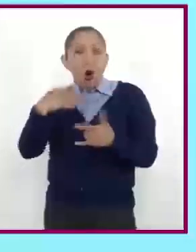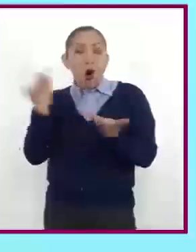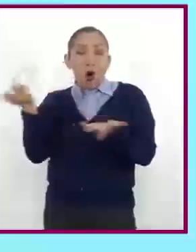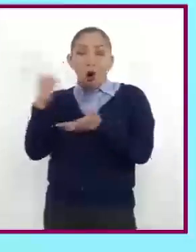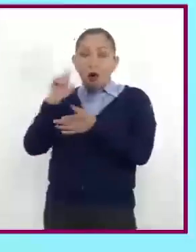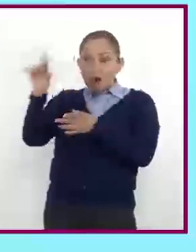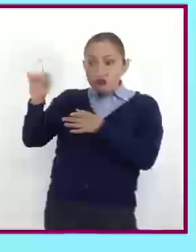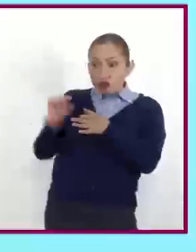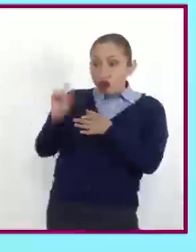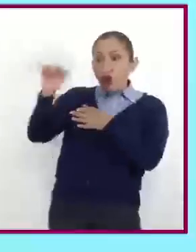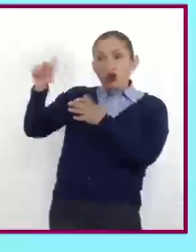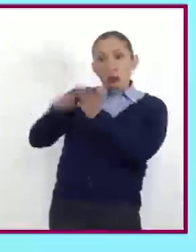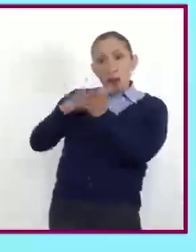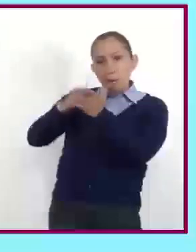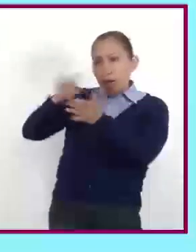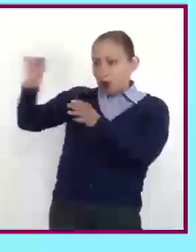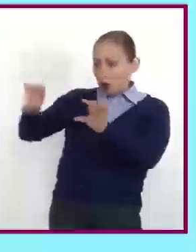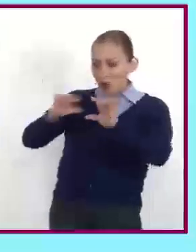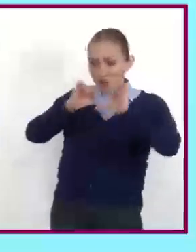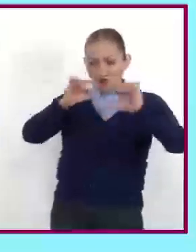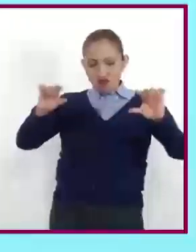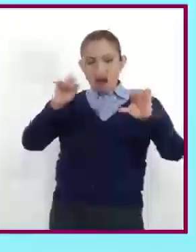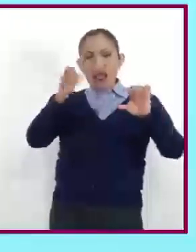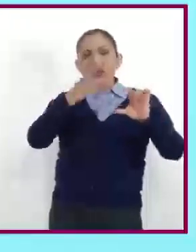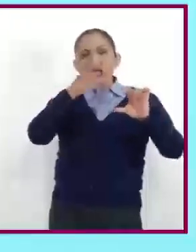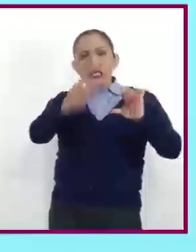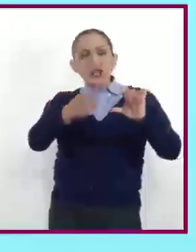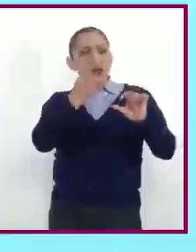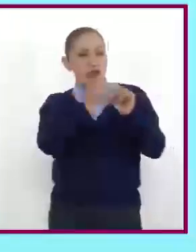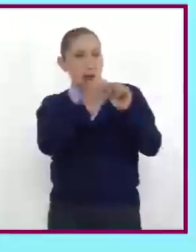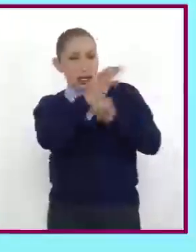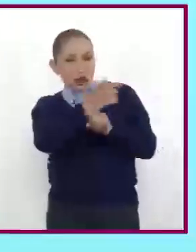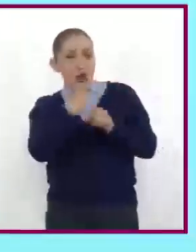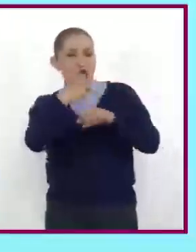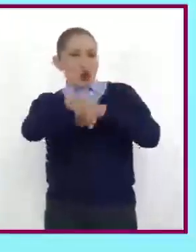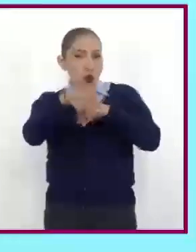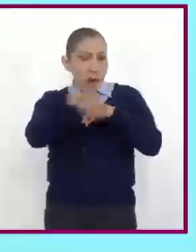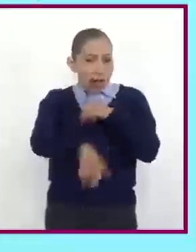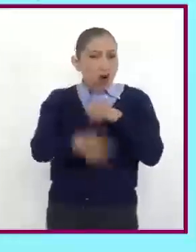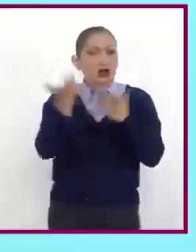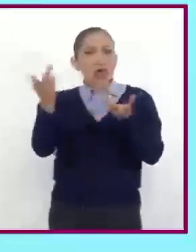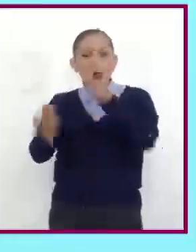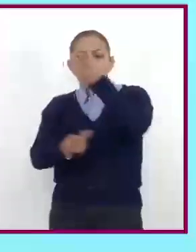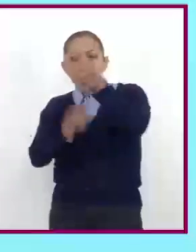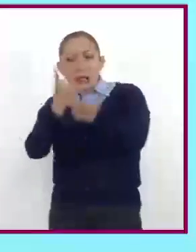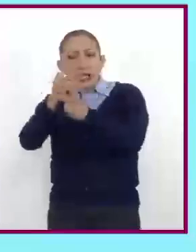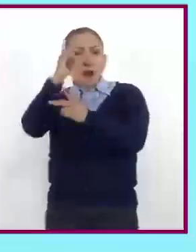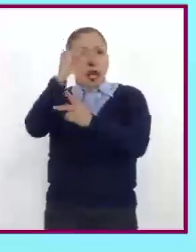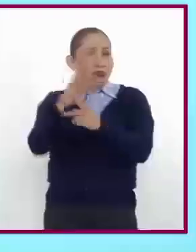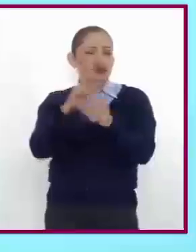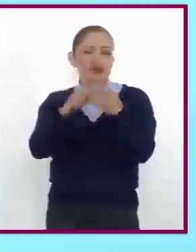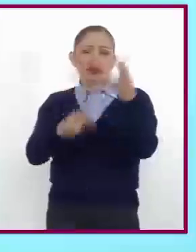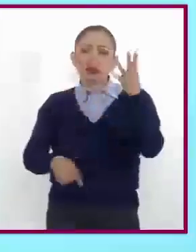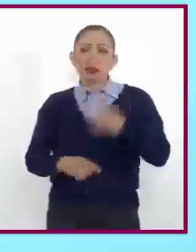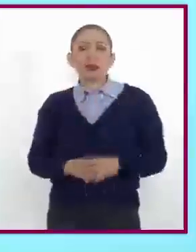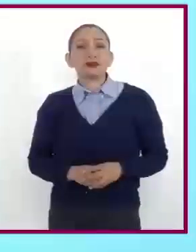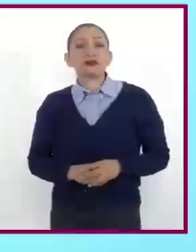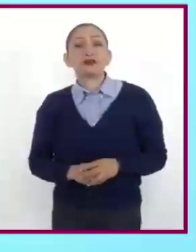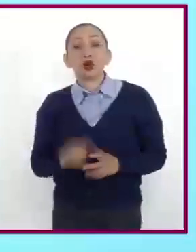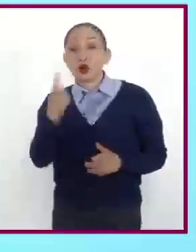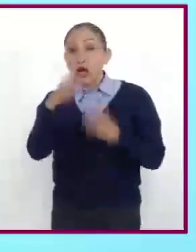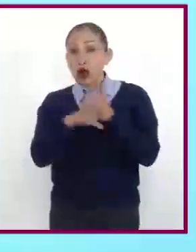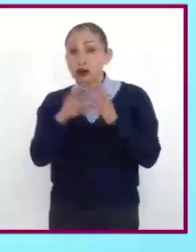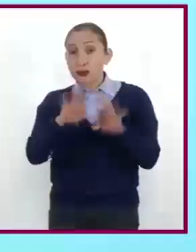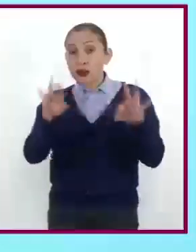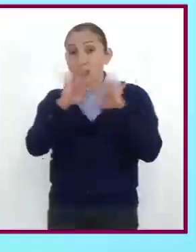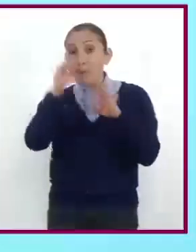citas textuales de documentos y libros, datos duros, encuestas e imágenes, entre otros. Cabe